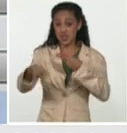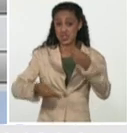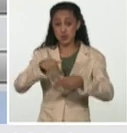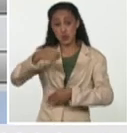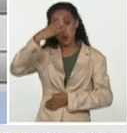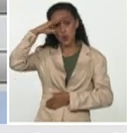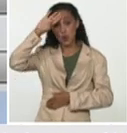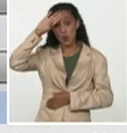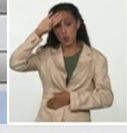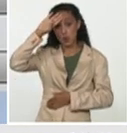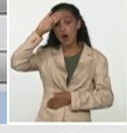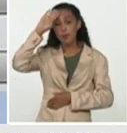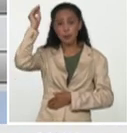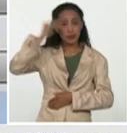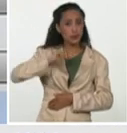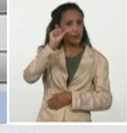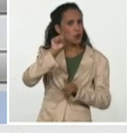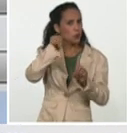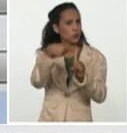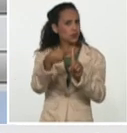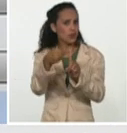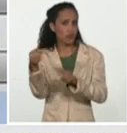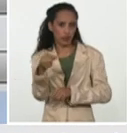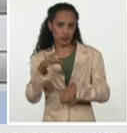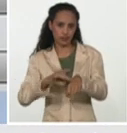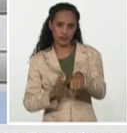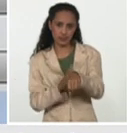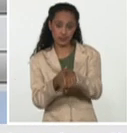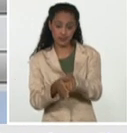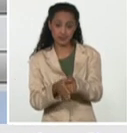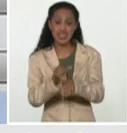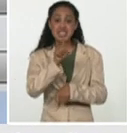el diagnóstico de la COVID y